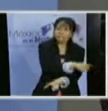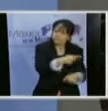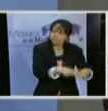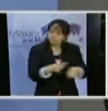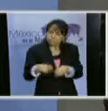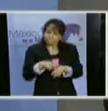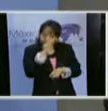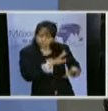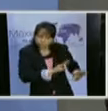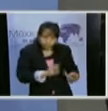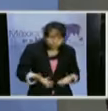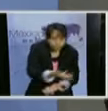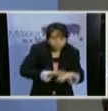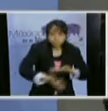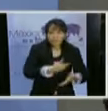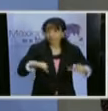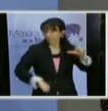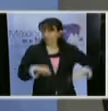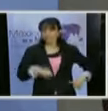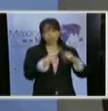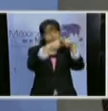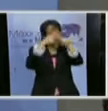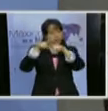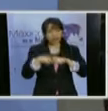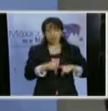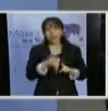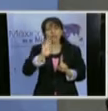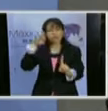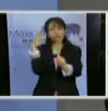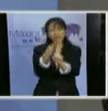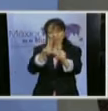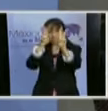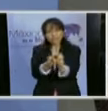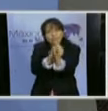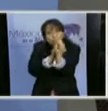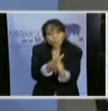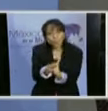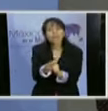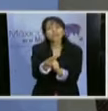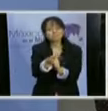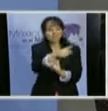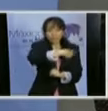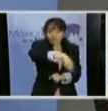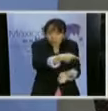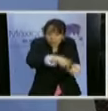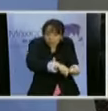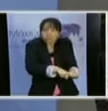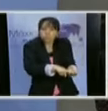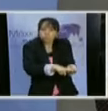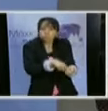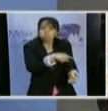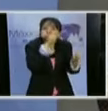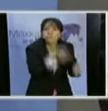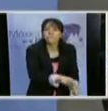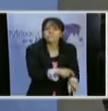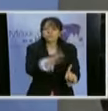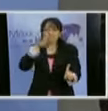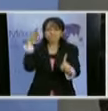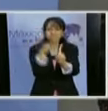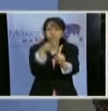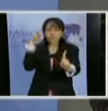actividades importantes y uno de los temas que trataron tenían que ver con los objetivos de desarrollo del milenio.